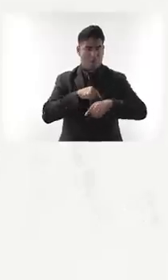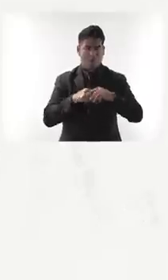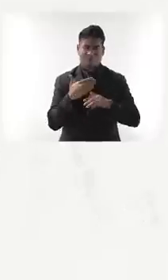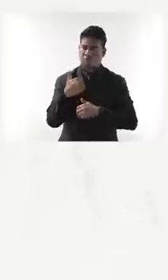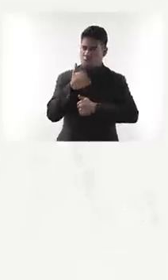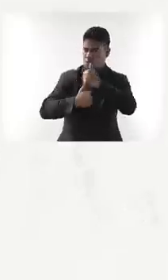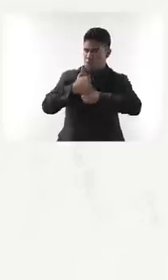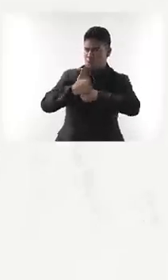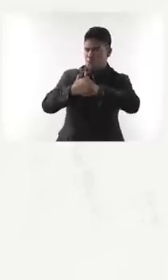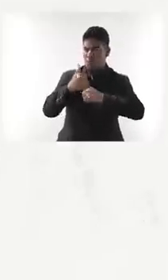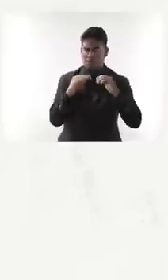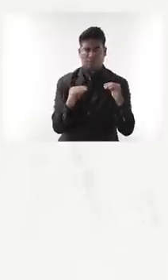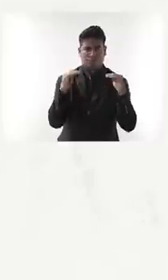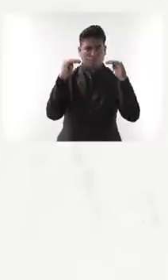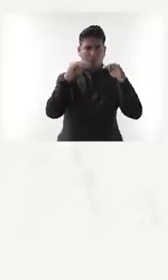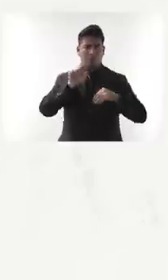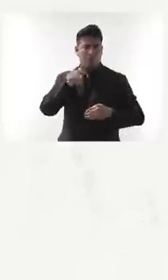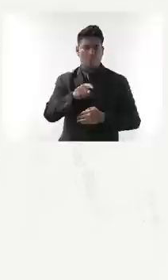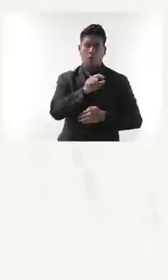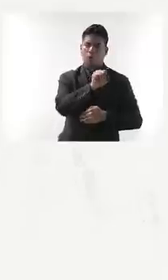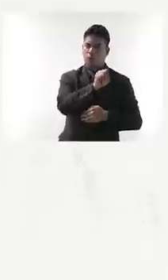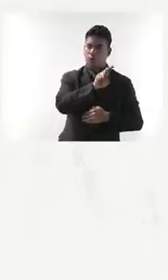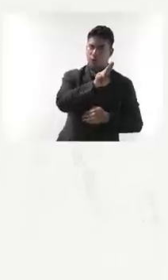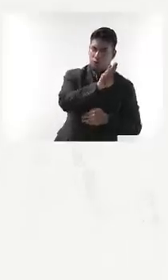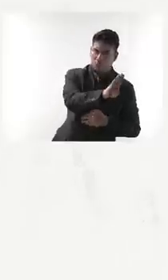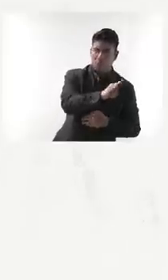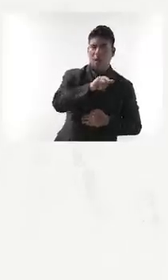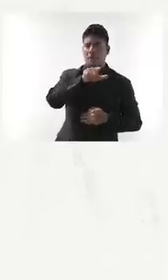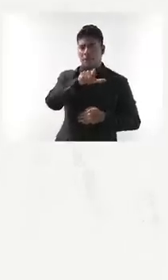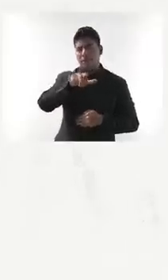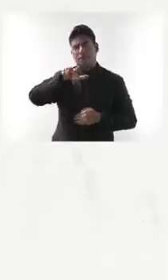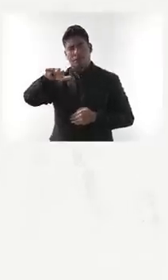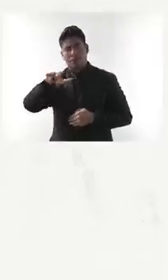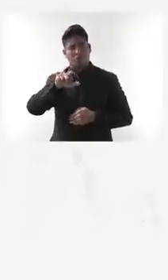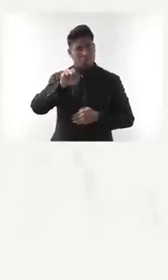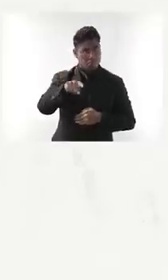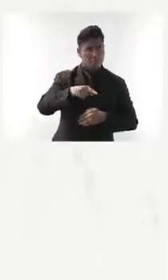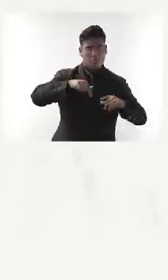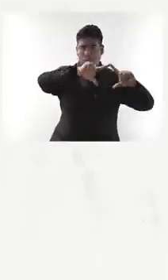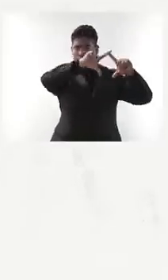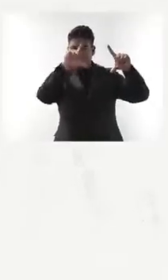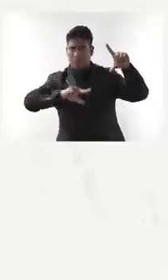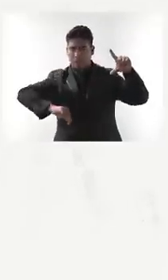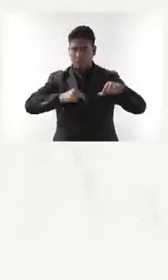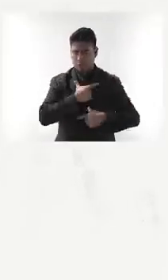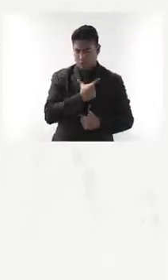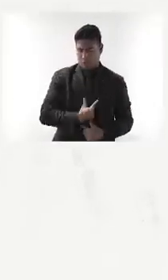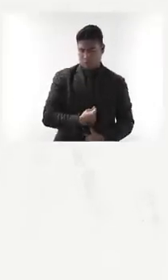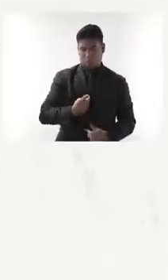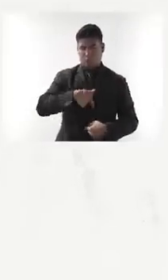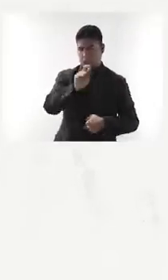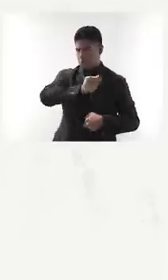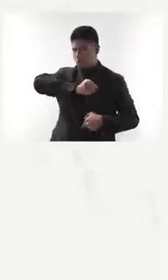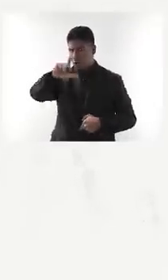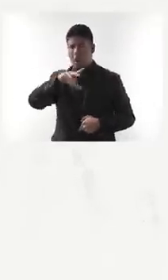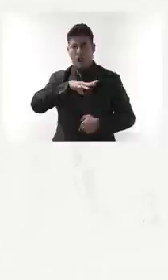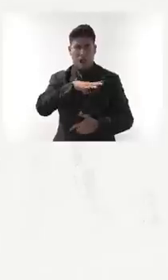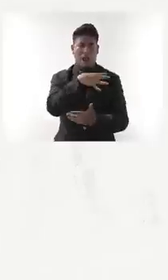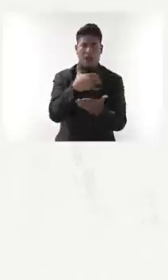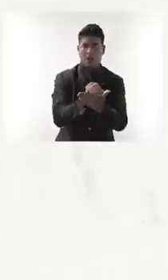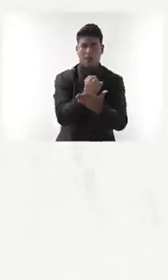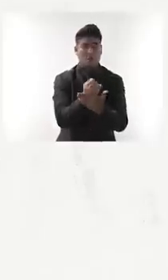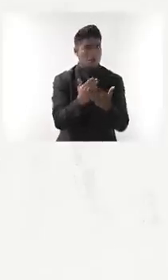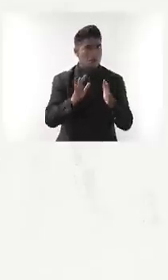sub-18. Hemos ganado campeonatos mundiales, medallas olímpicas. No obstante, estos números no se han reflejado